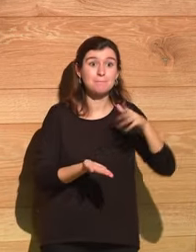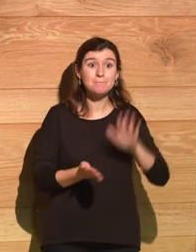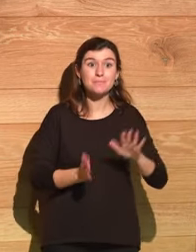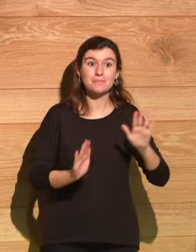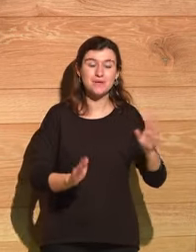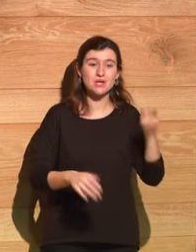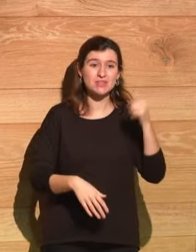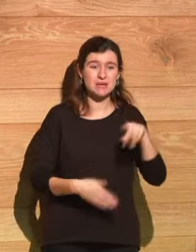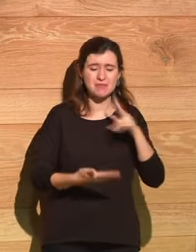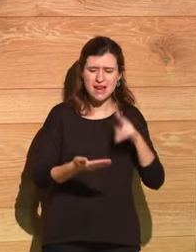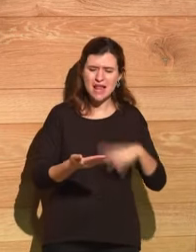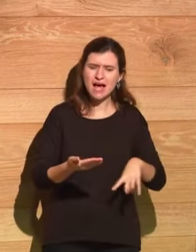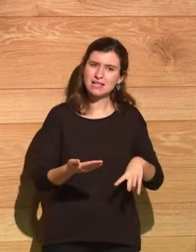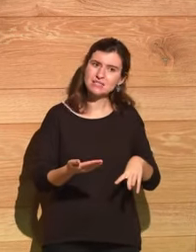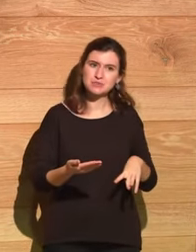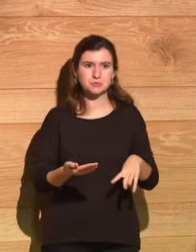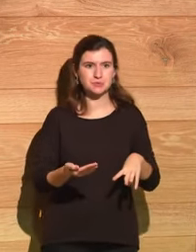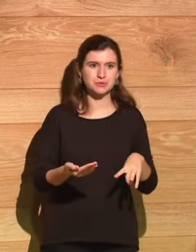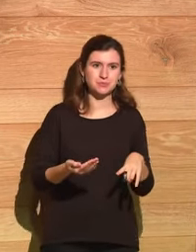cursi, a mi juicio,